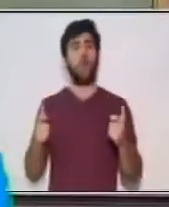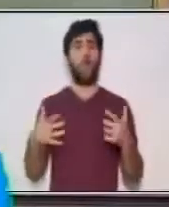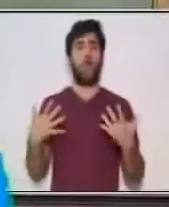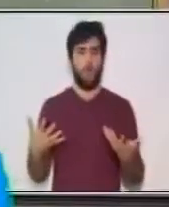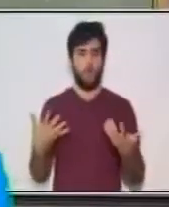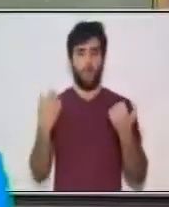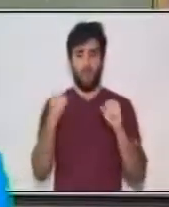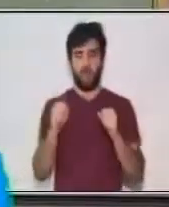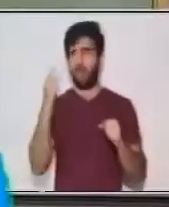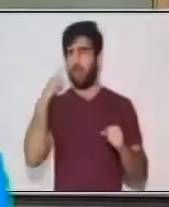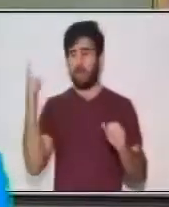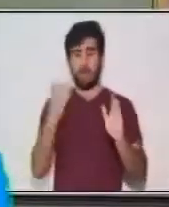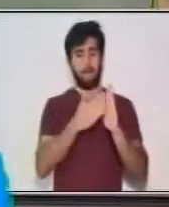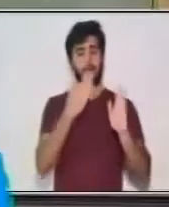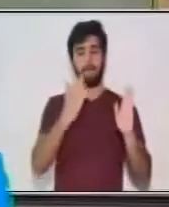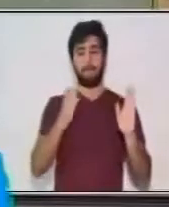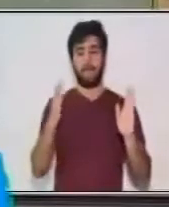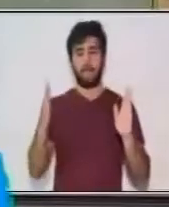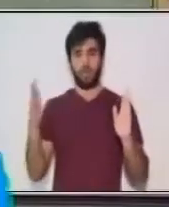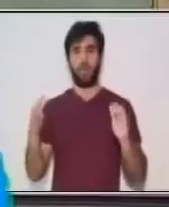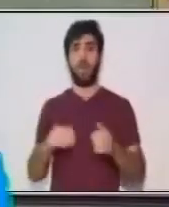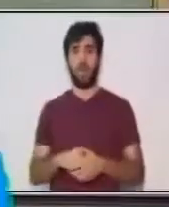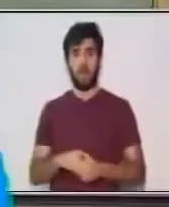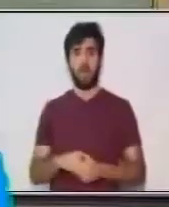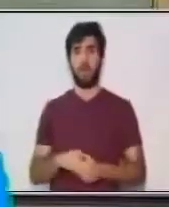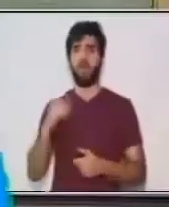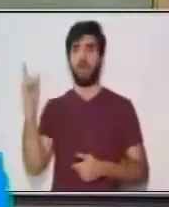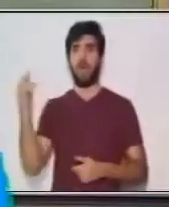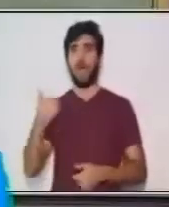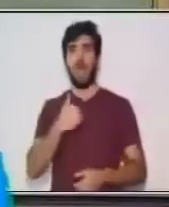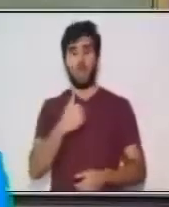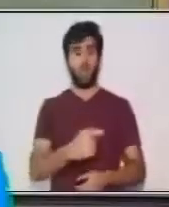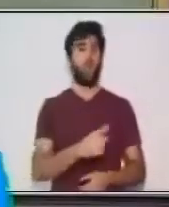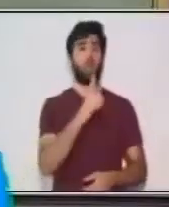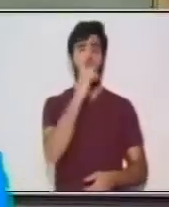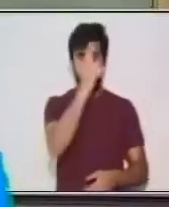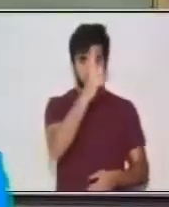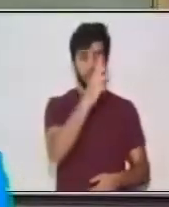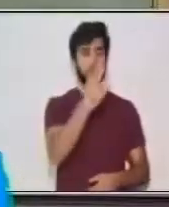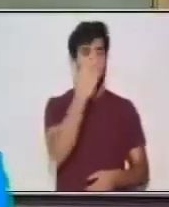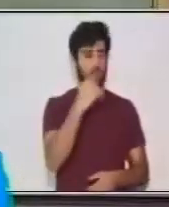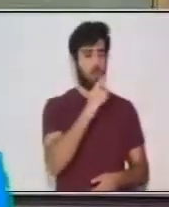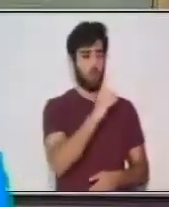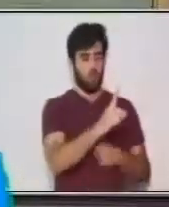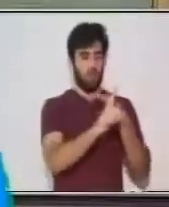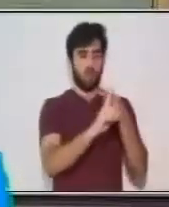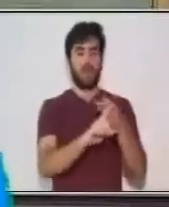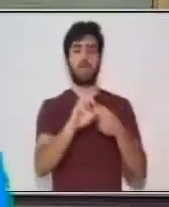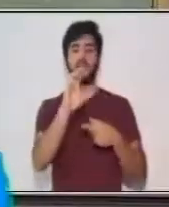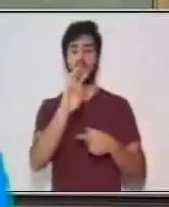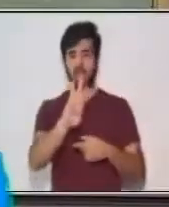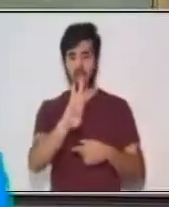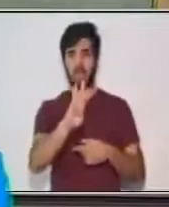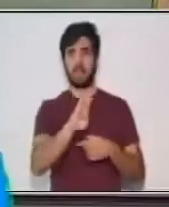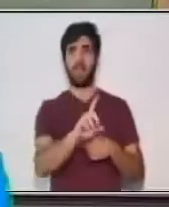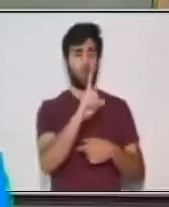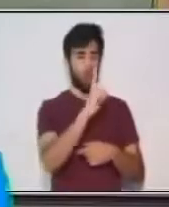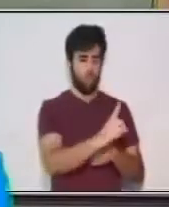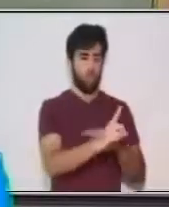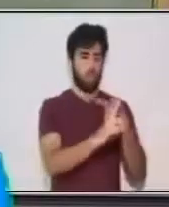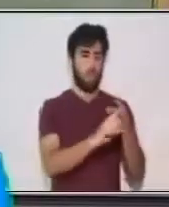nuestro patrón numérico. Aquí tenemos un 1, aquí tenemos un 1 más 3, y aquí tenemos un 1 más 3 más